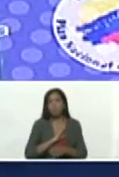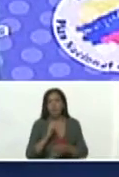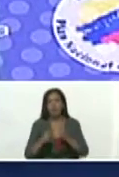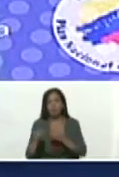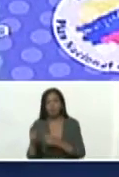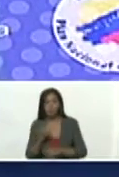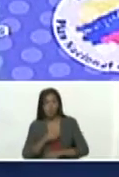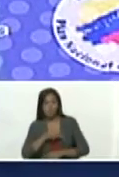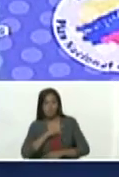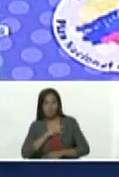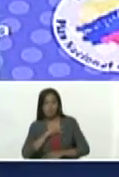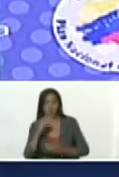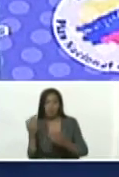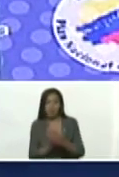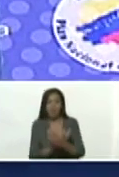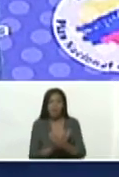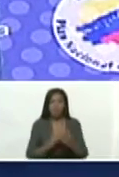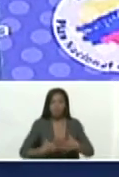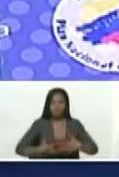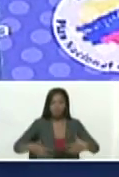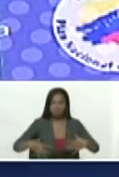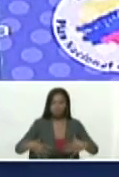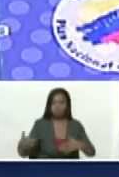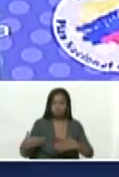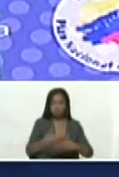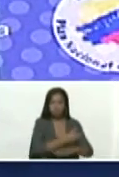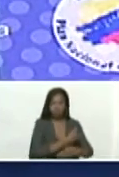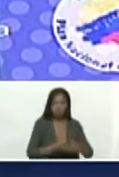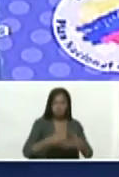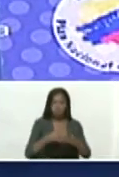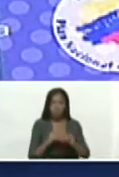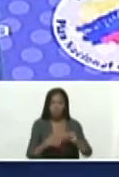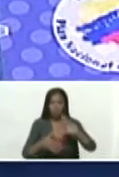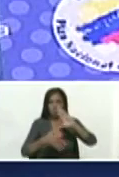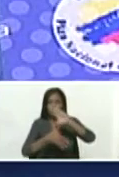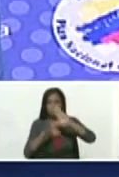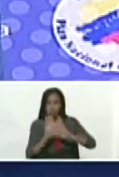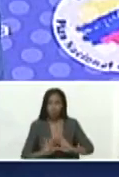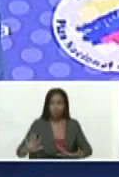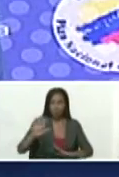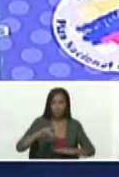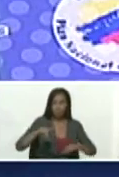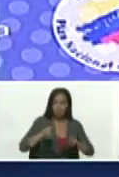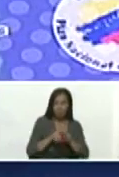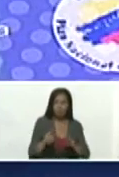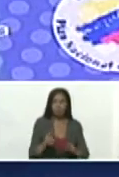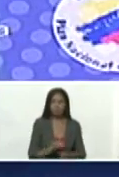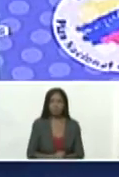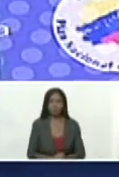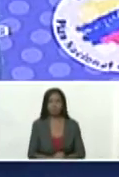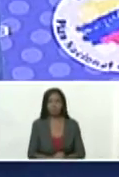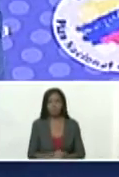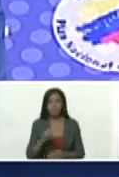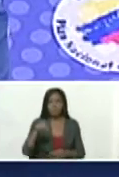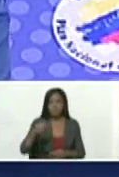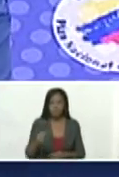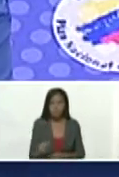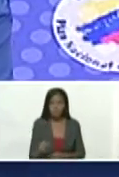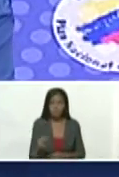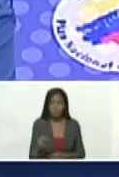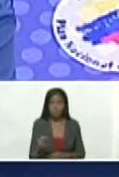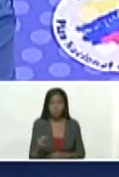expoliadores y saqueadores de la riqueza colectiva de continentes enteros. Y luego,